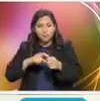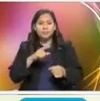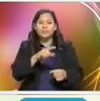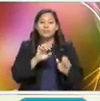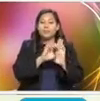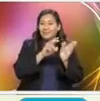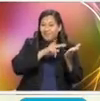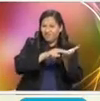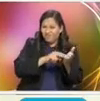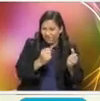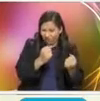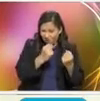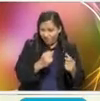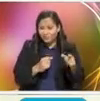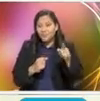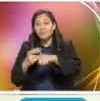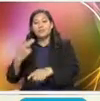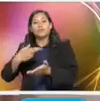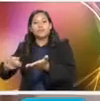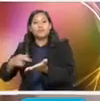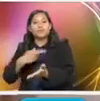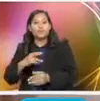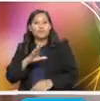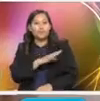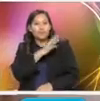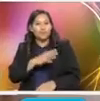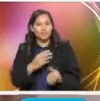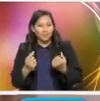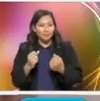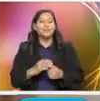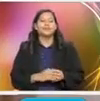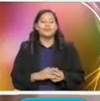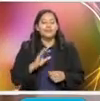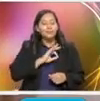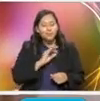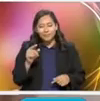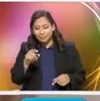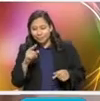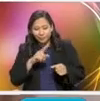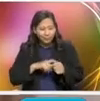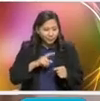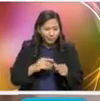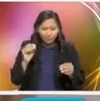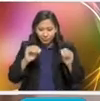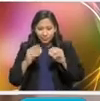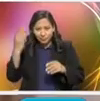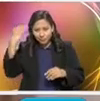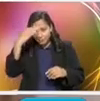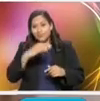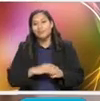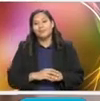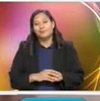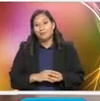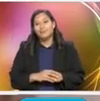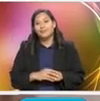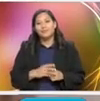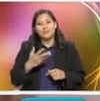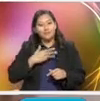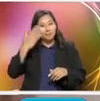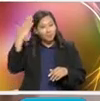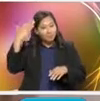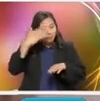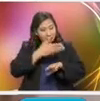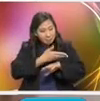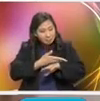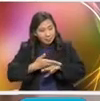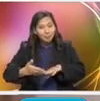desde el negro más profundo hasta el rubio más claro. Entonces vamos a poder jugar con esta gama de colores y obteniendo la cobertura de